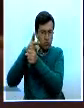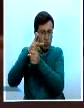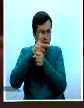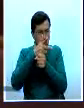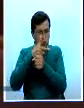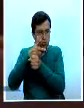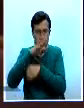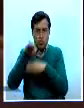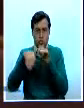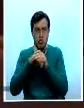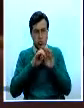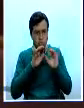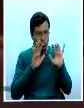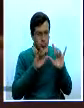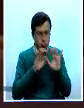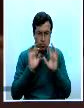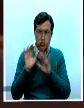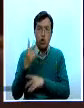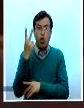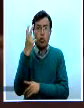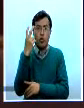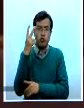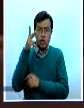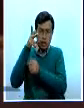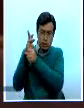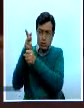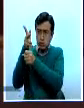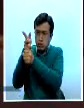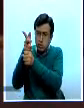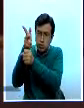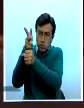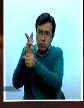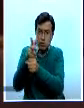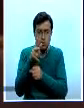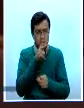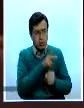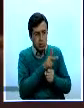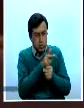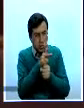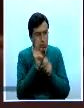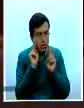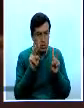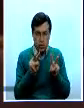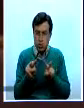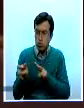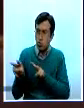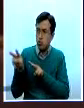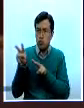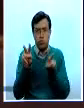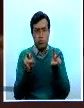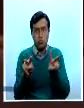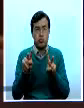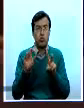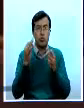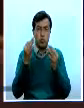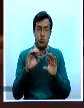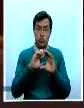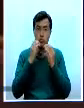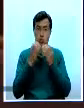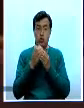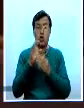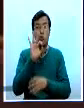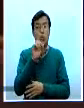eventos los trayectos tenemos 12 cámaras de los trayectos que están vinculadas a la sala situacional del coe y obviamente con